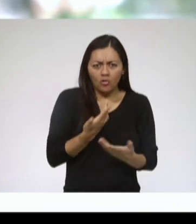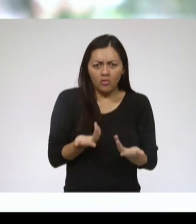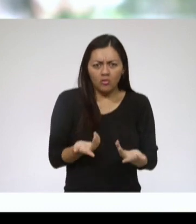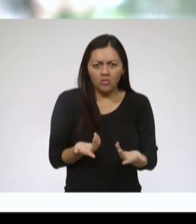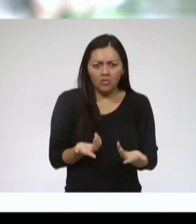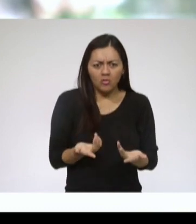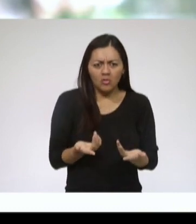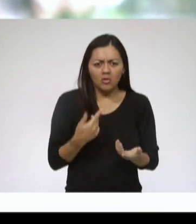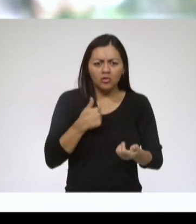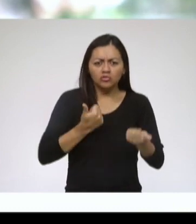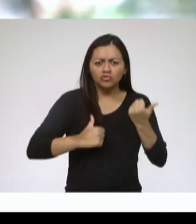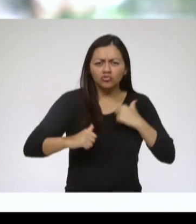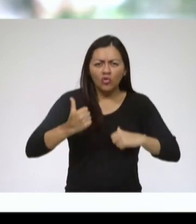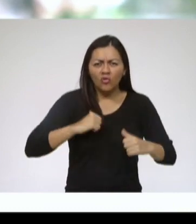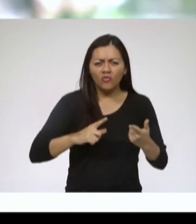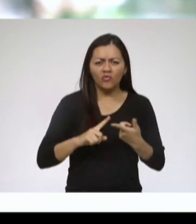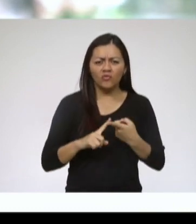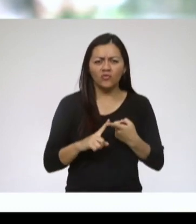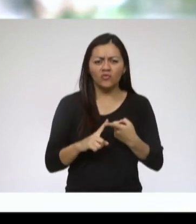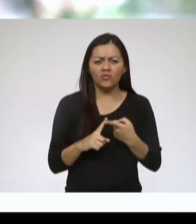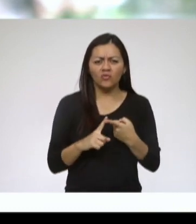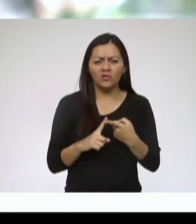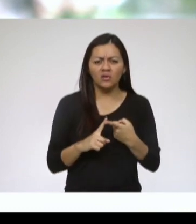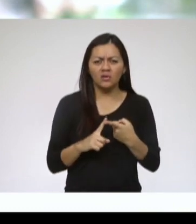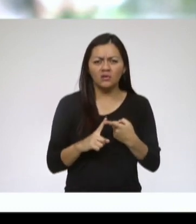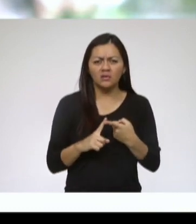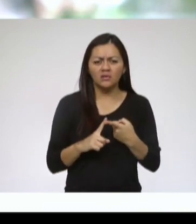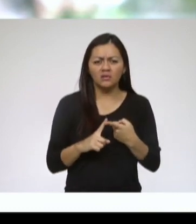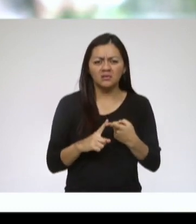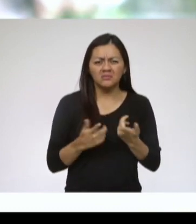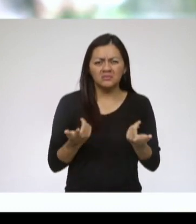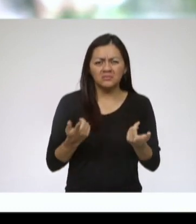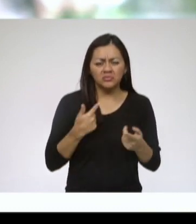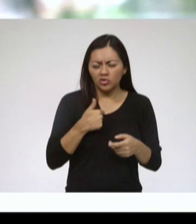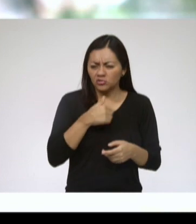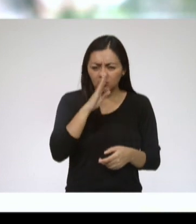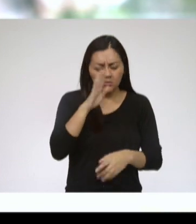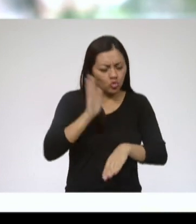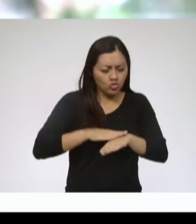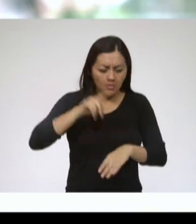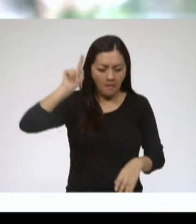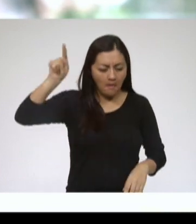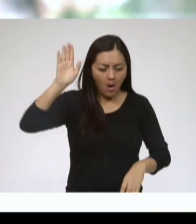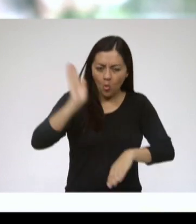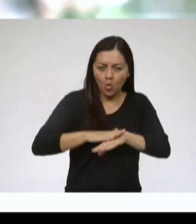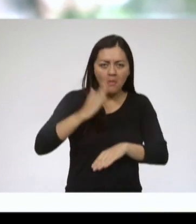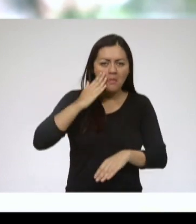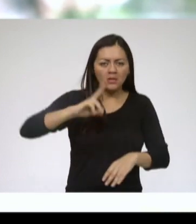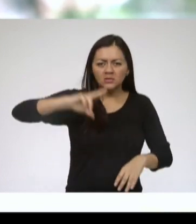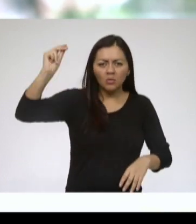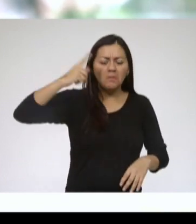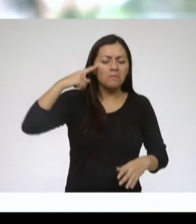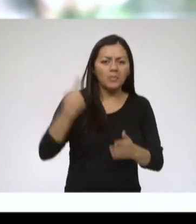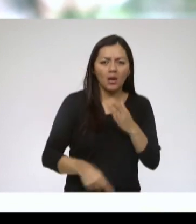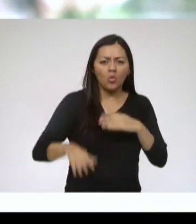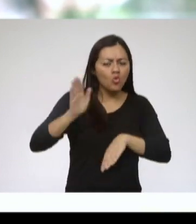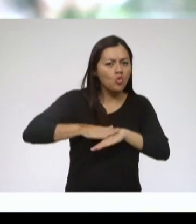lo que sufría y me decía a mí mismo que ella es la culpable de que no esté aquí,